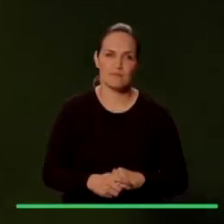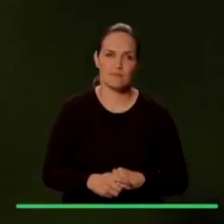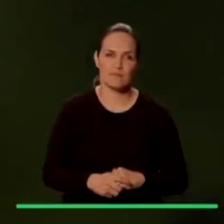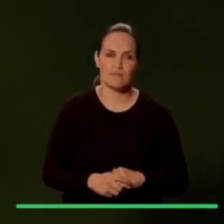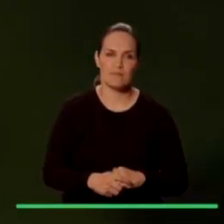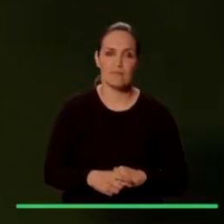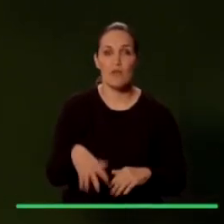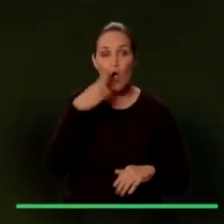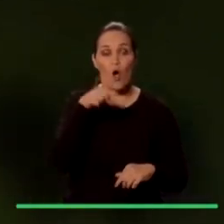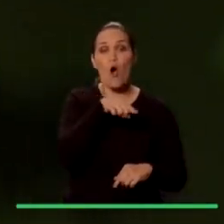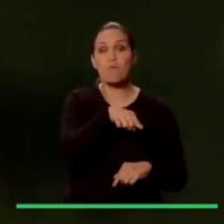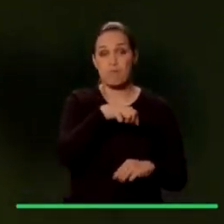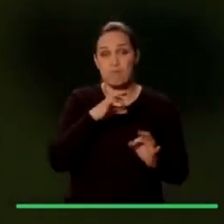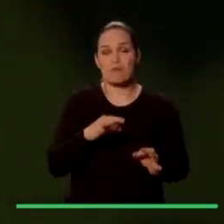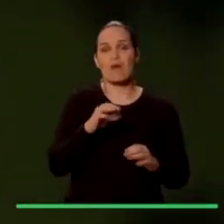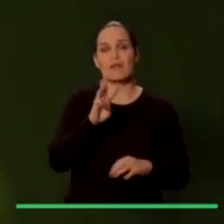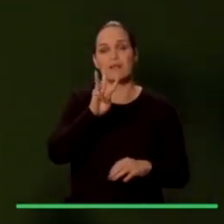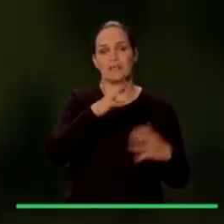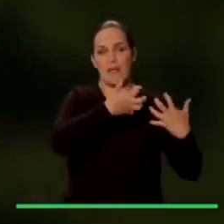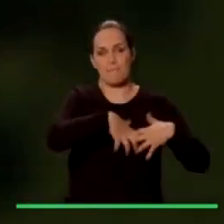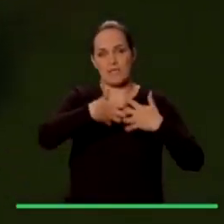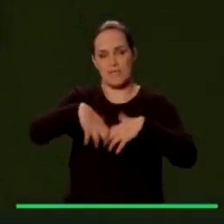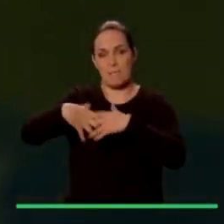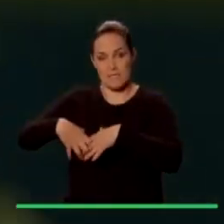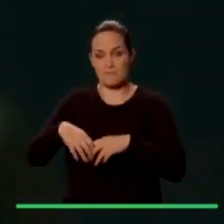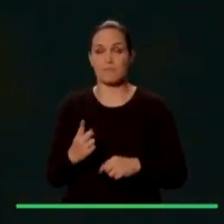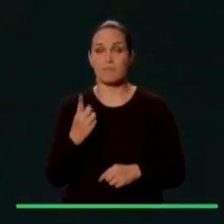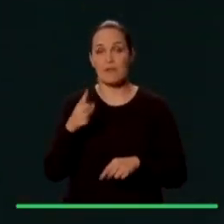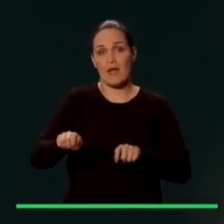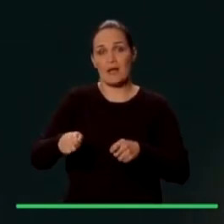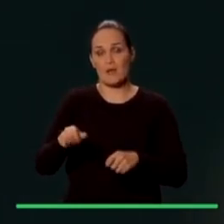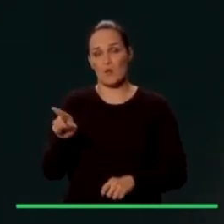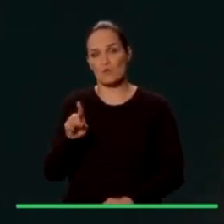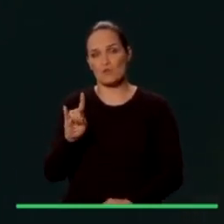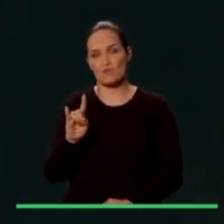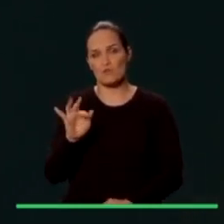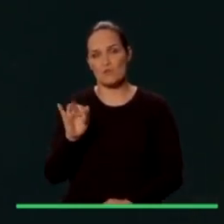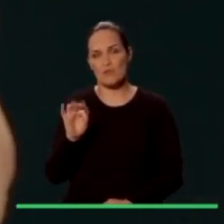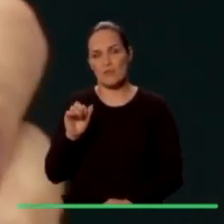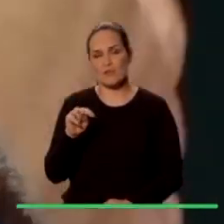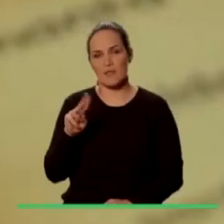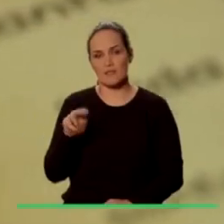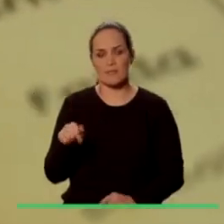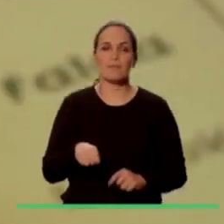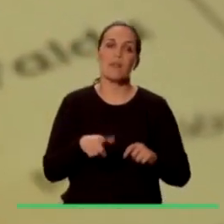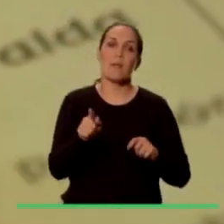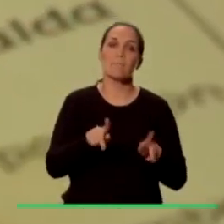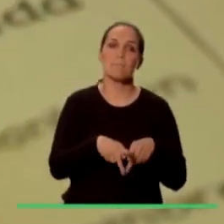Acción Cultural Popular tuvo tres empresas, que fueron Radio Sutatensa, el periódico El Campesino